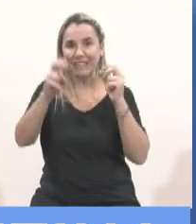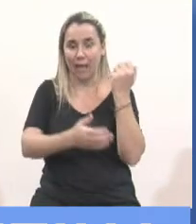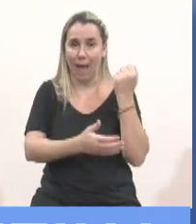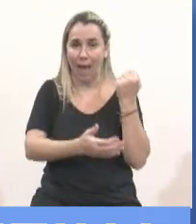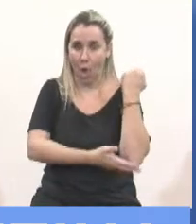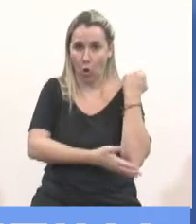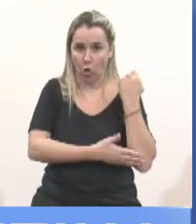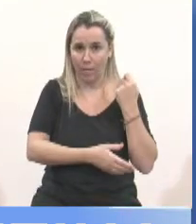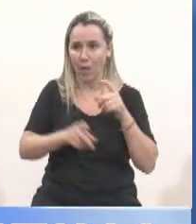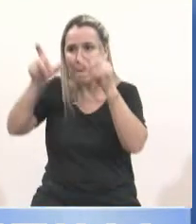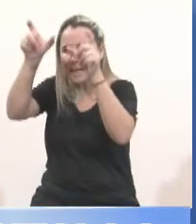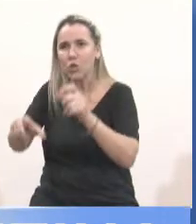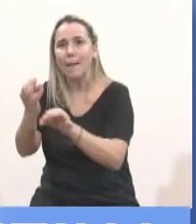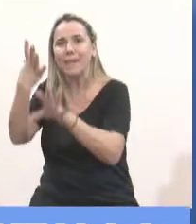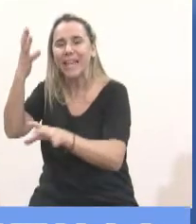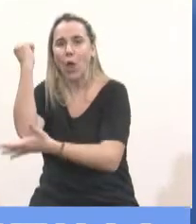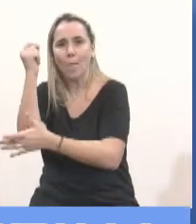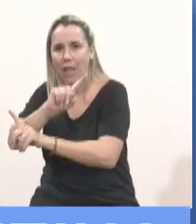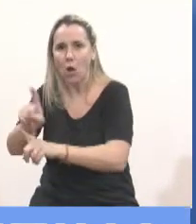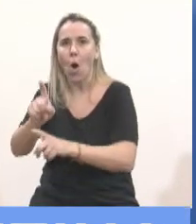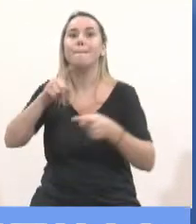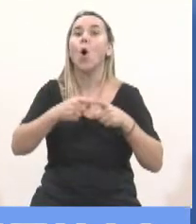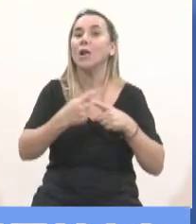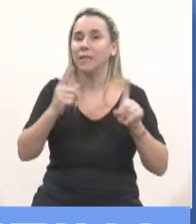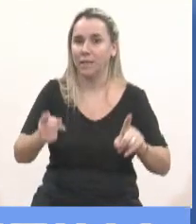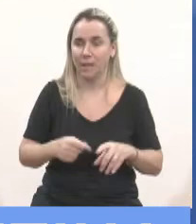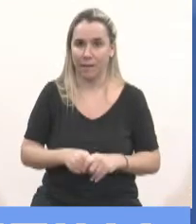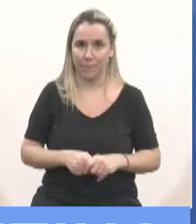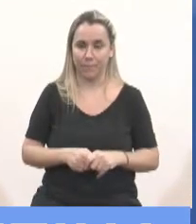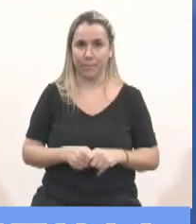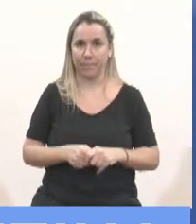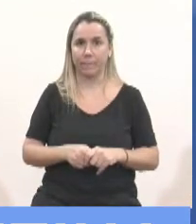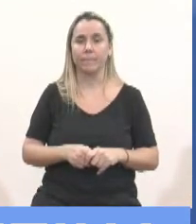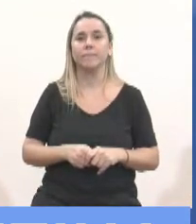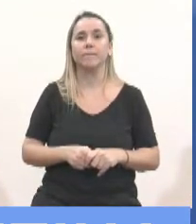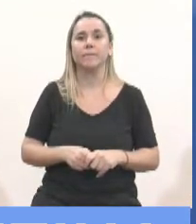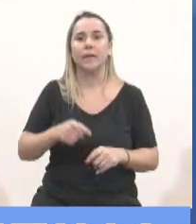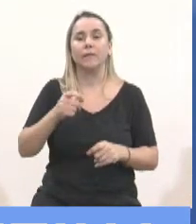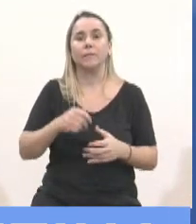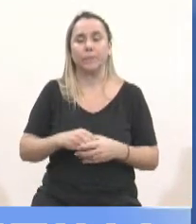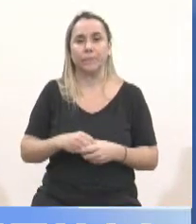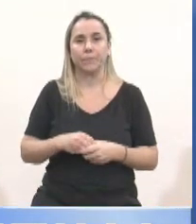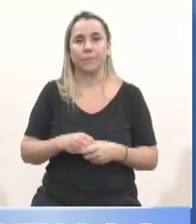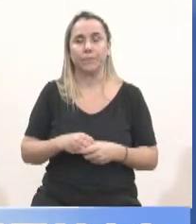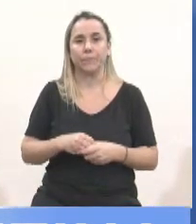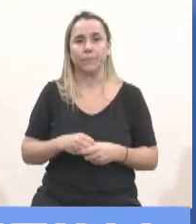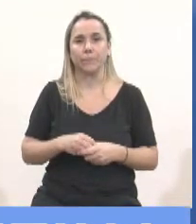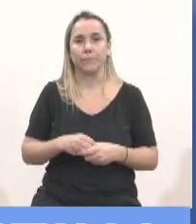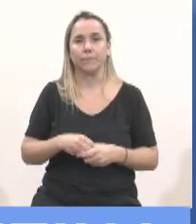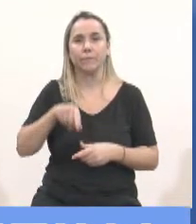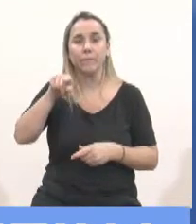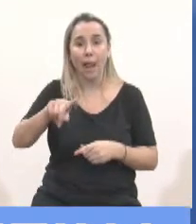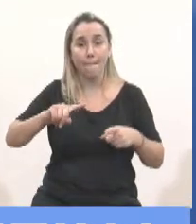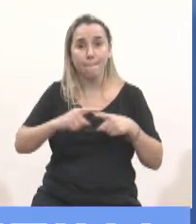economistas. Esto como le dijo Miguel Miranda a Perón, cállese con esa gente, si entendieran algo de economía no estuvieran empleados acá en la administración pública.